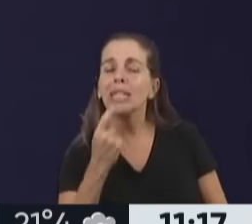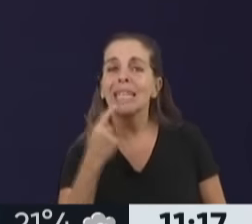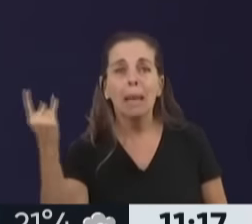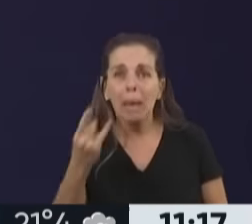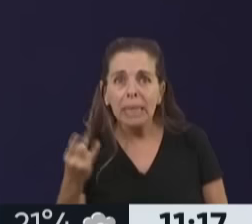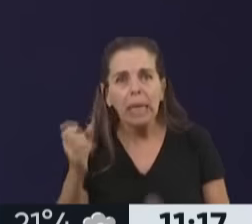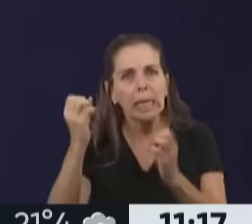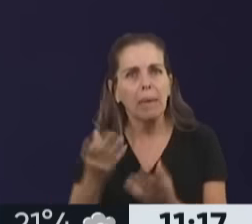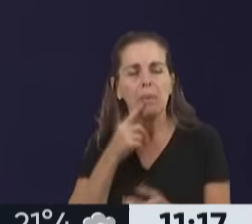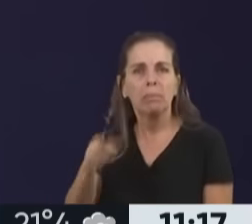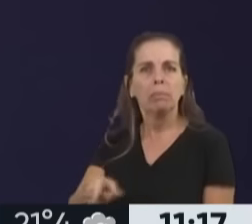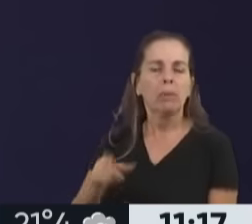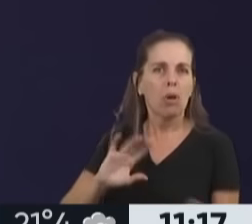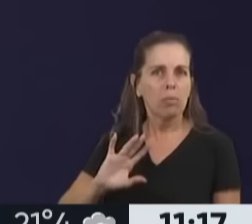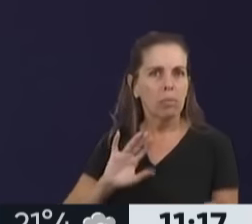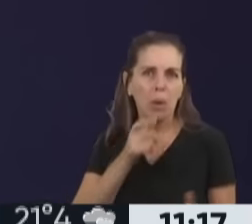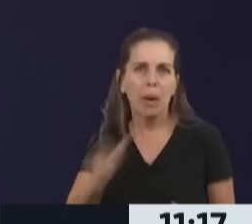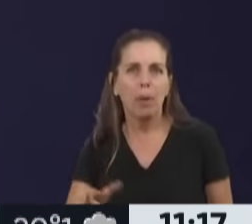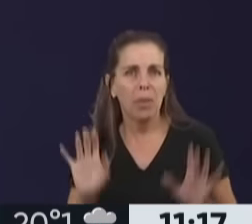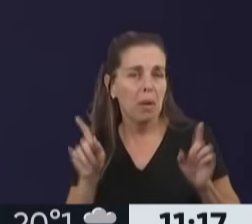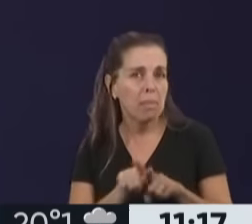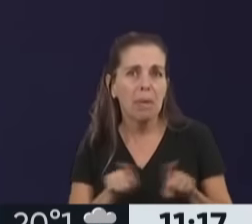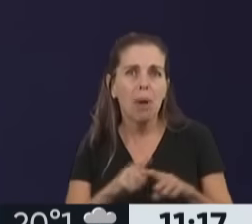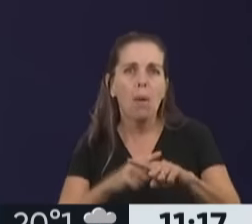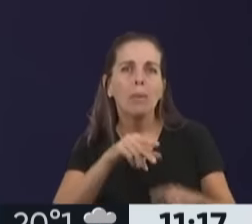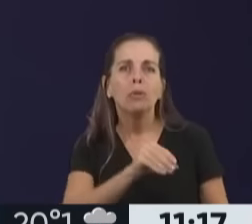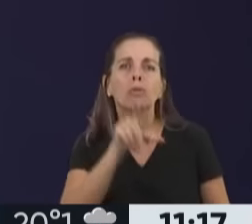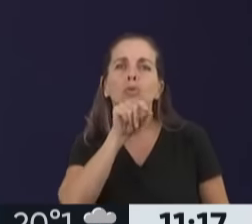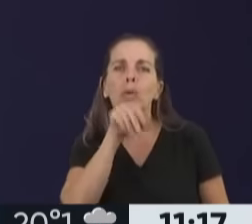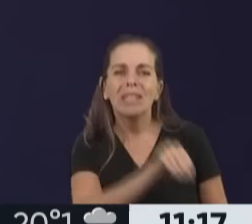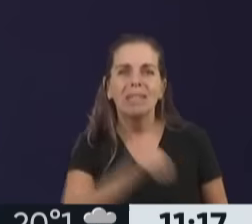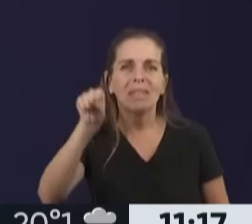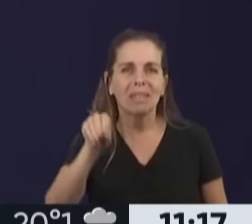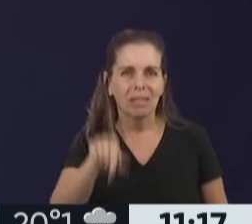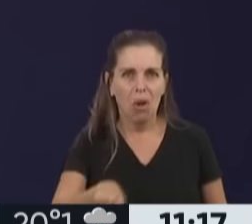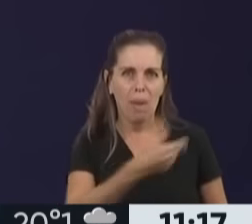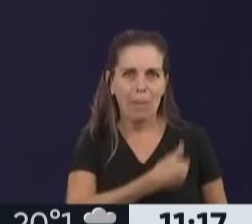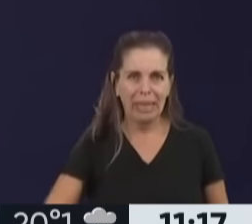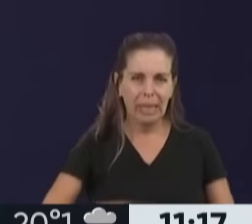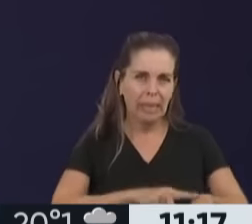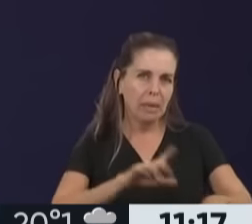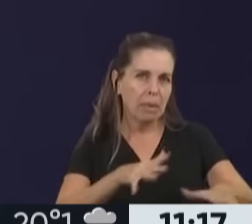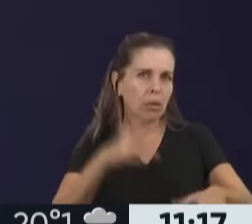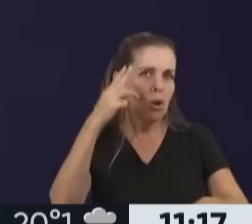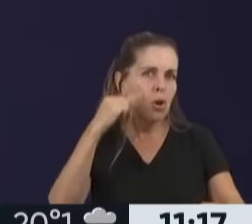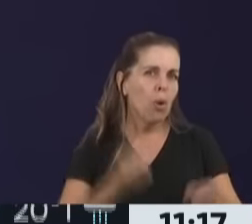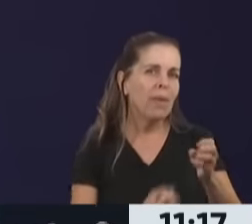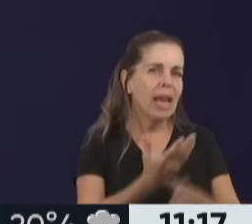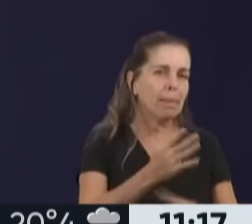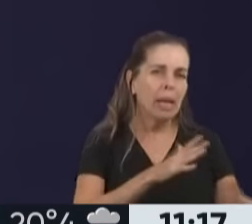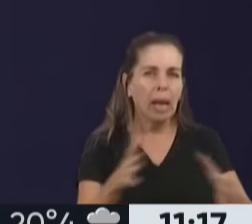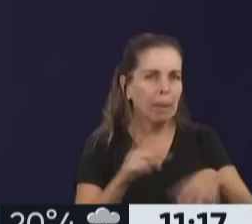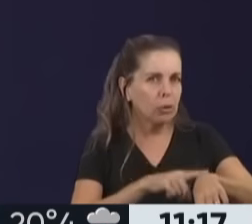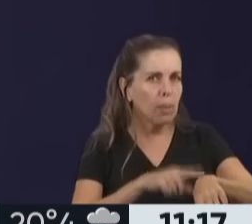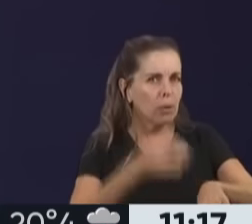seguir haciendo lo mismo de hecho el tweet del presidente de hoy en torno a las 9 de la mañana o 99:10 de la mañana